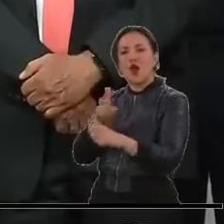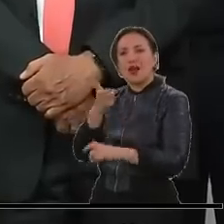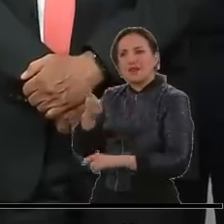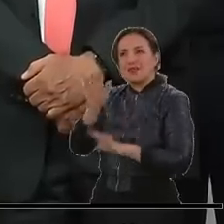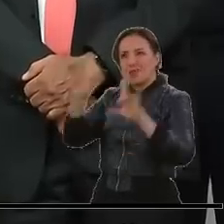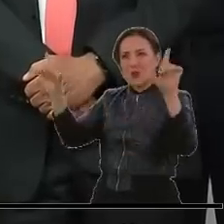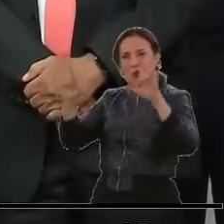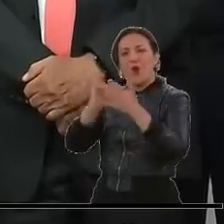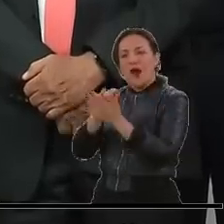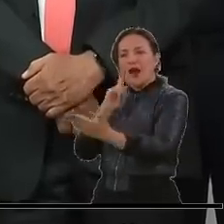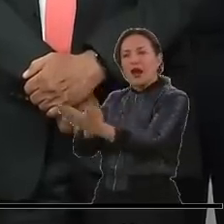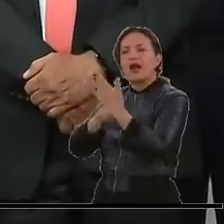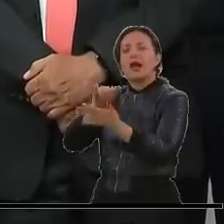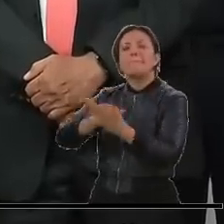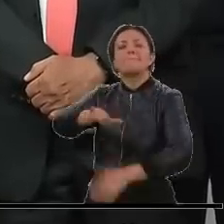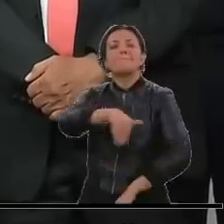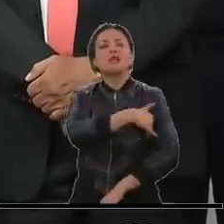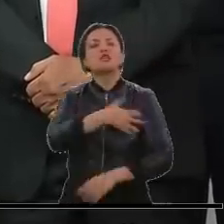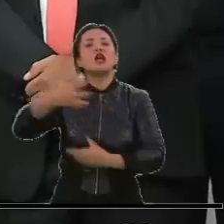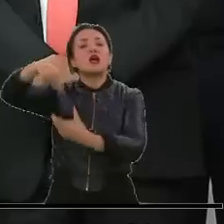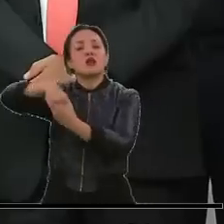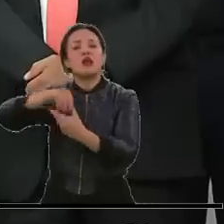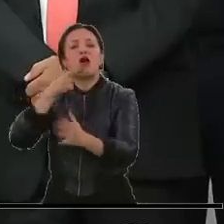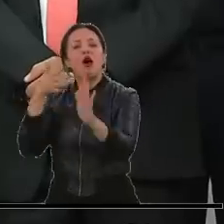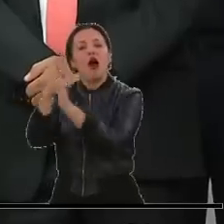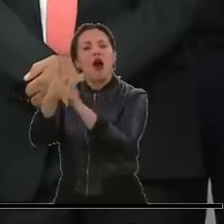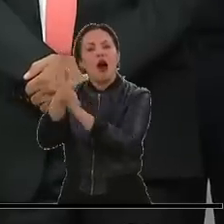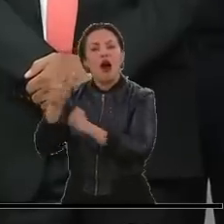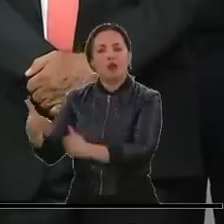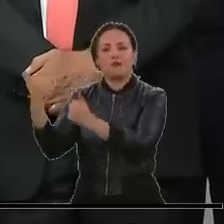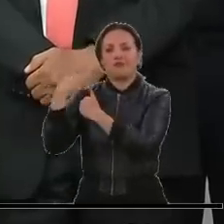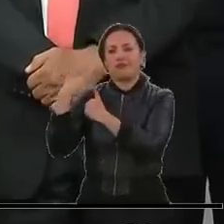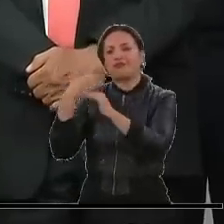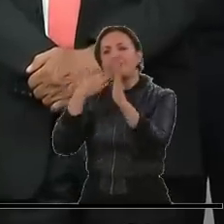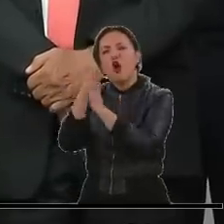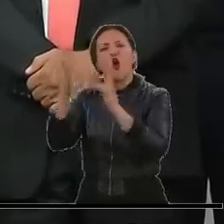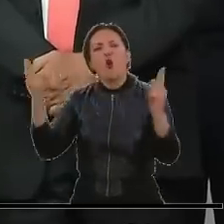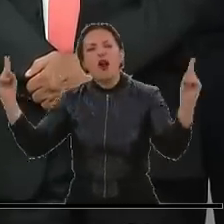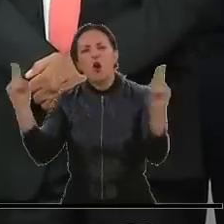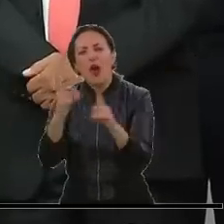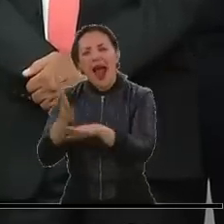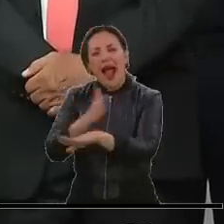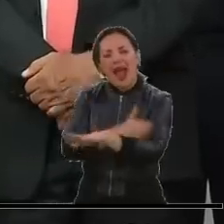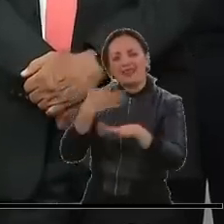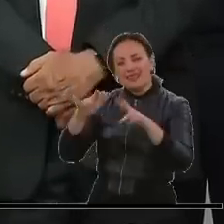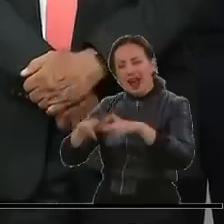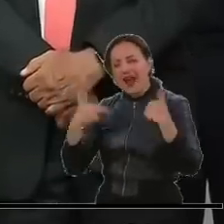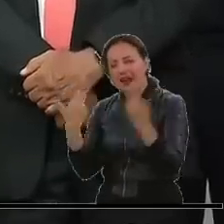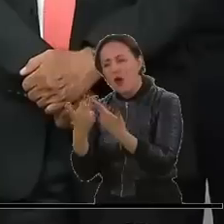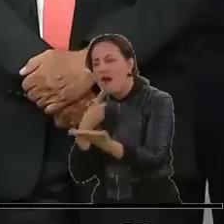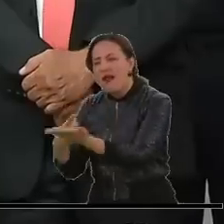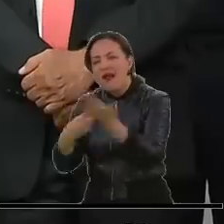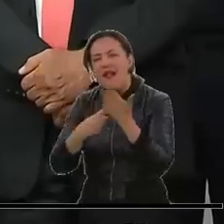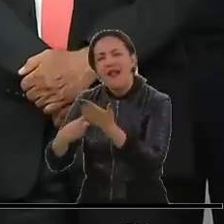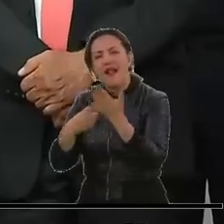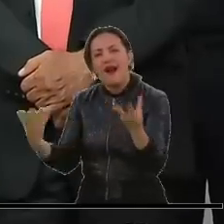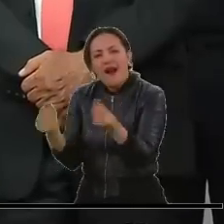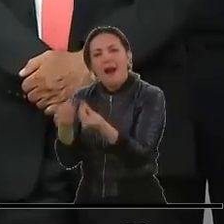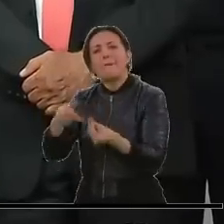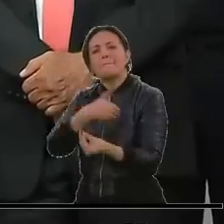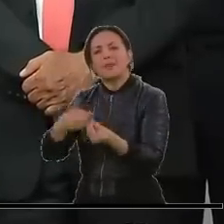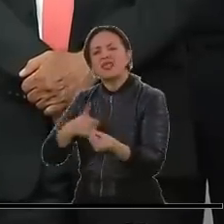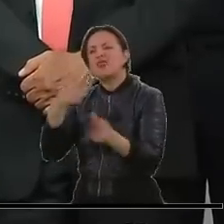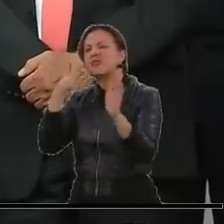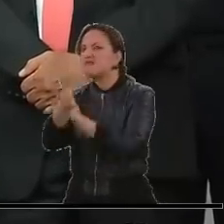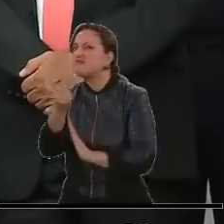del Interior, entonces el encargado de entregar las conclusiones de esta reunión con el presidente. ¿Qué va a pasar con el ELN? ¿Qué